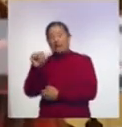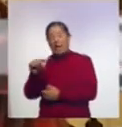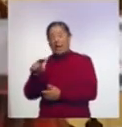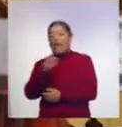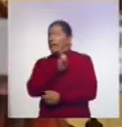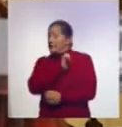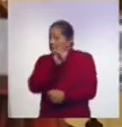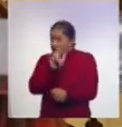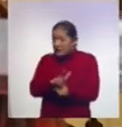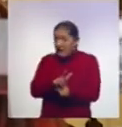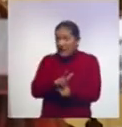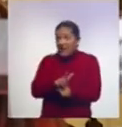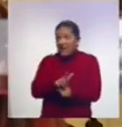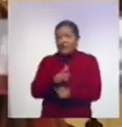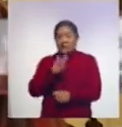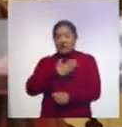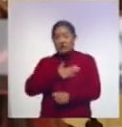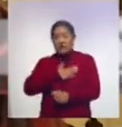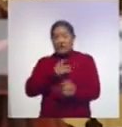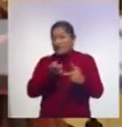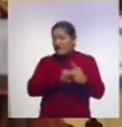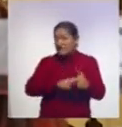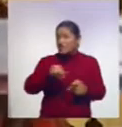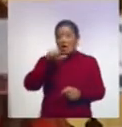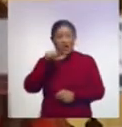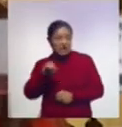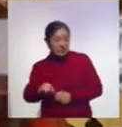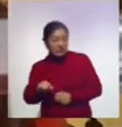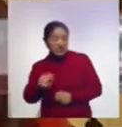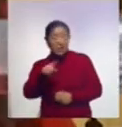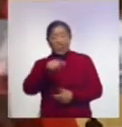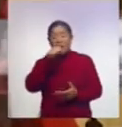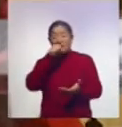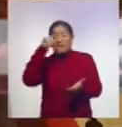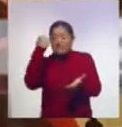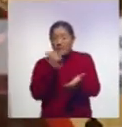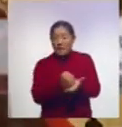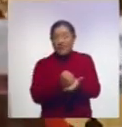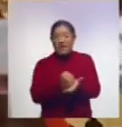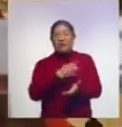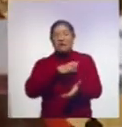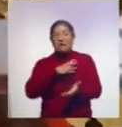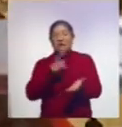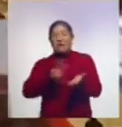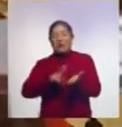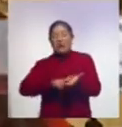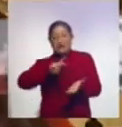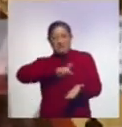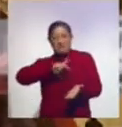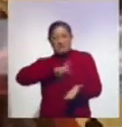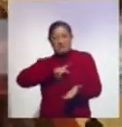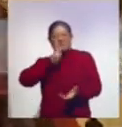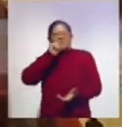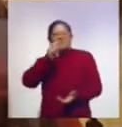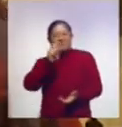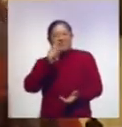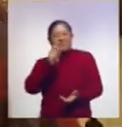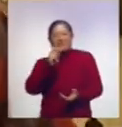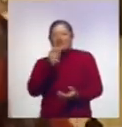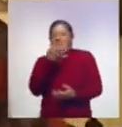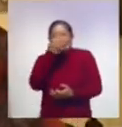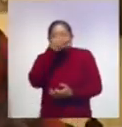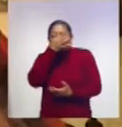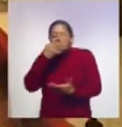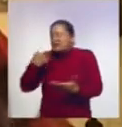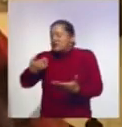que es mi carta de apertura, porque esas maltas especiales tienen mi valor agregado, que es una malta fresca, recién horneada,